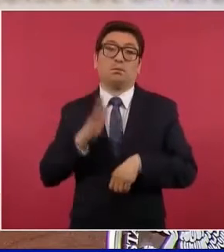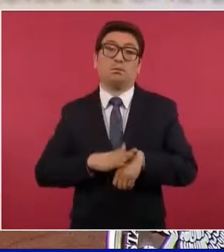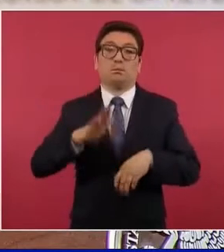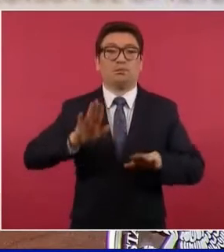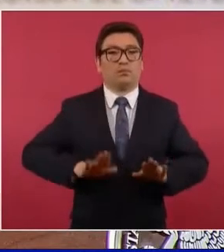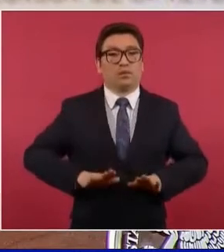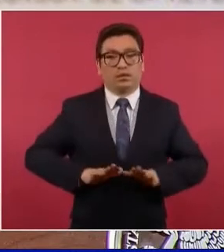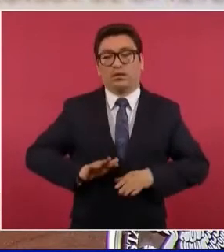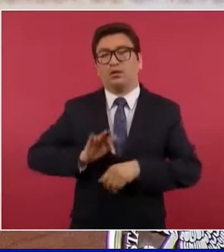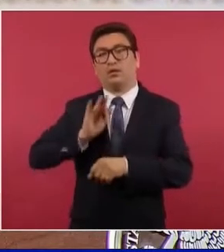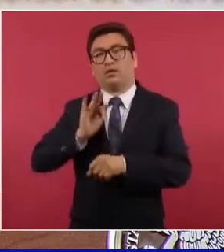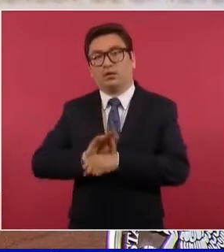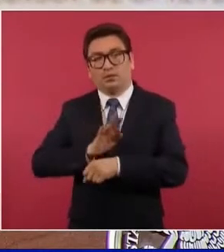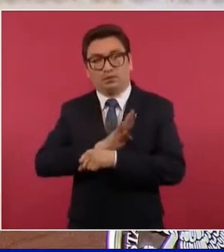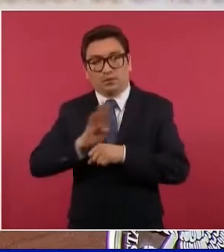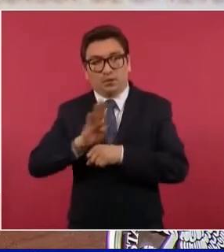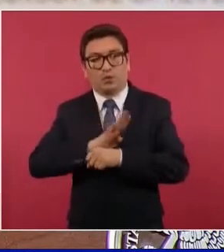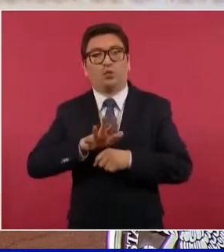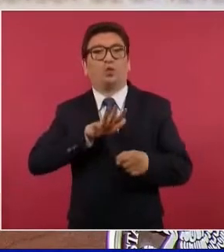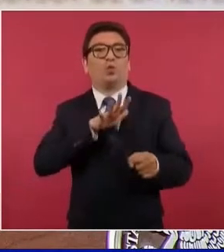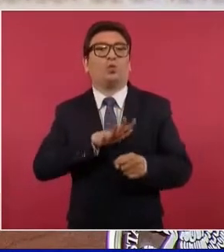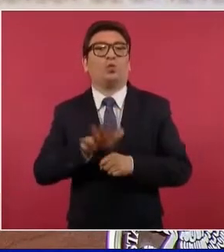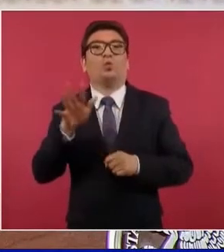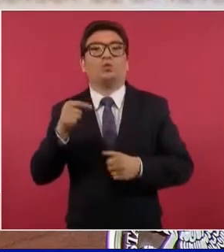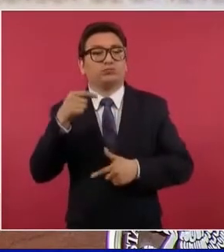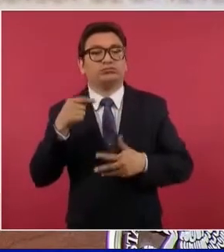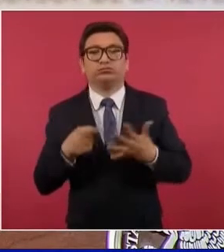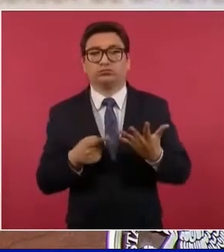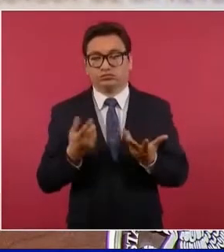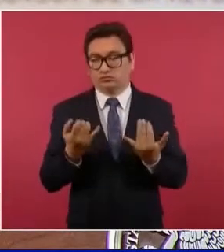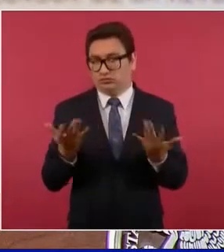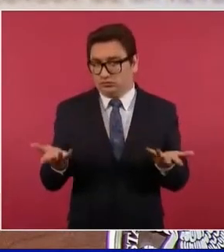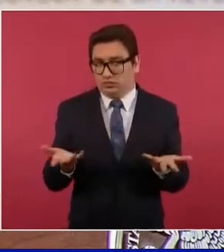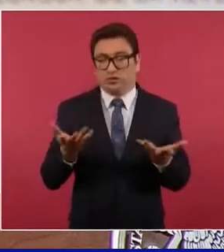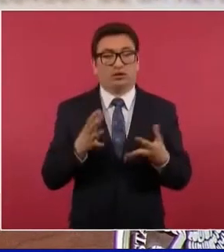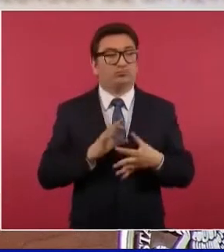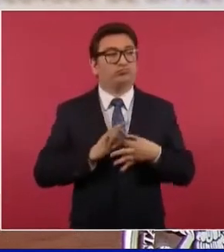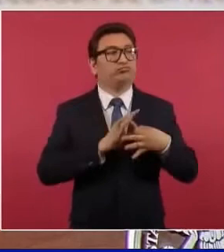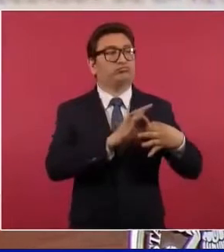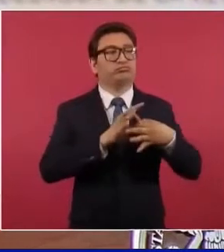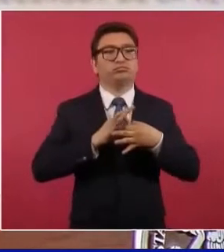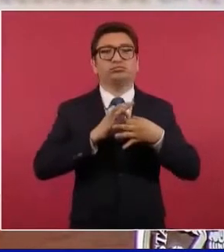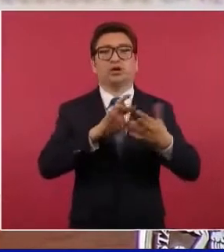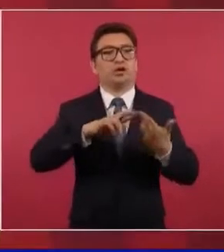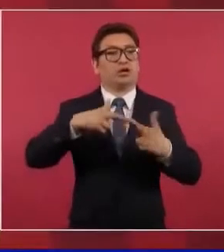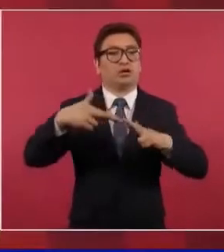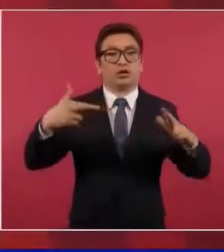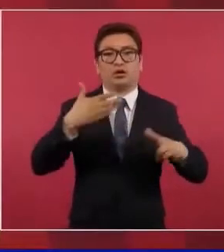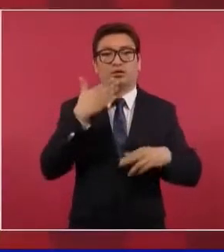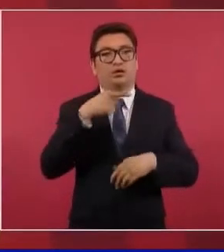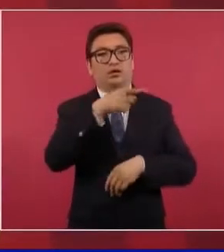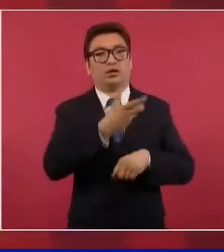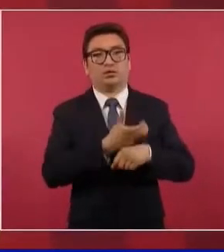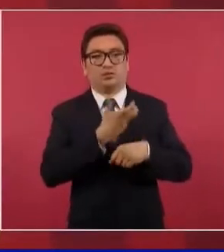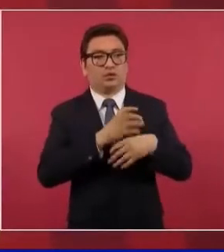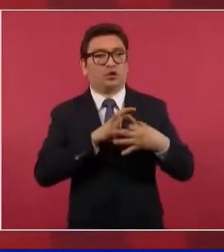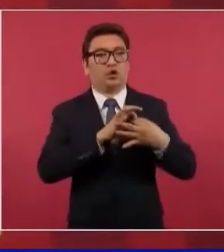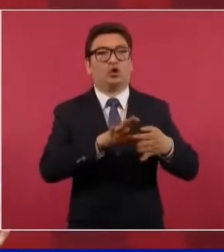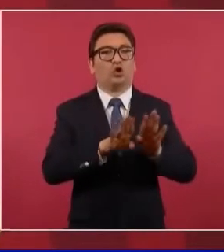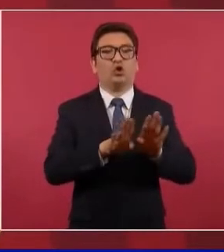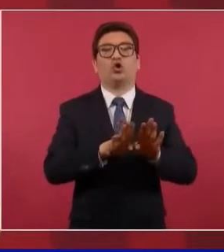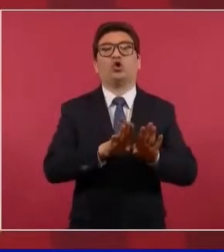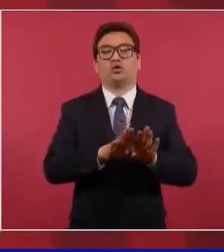cómo podemos mantener buenas relaciones con Estados Unidos